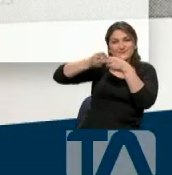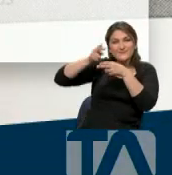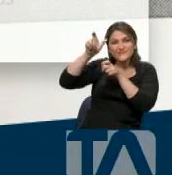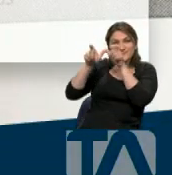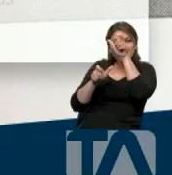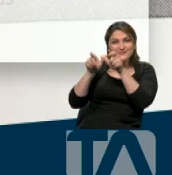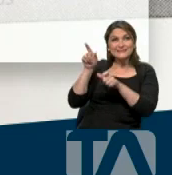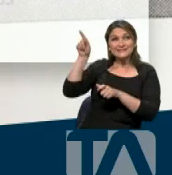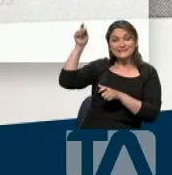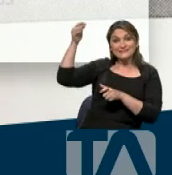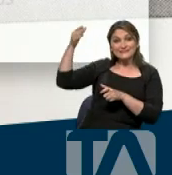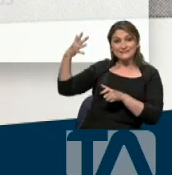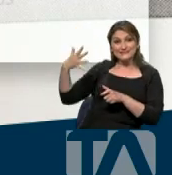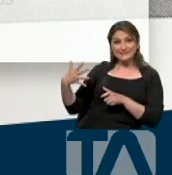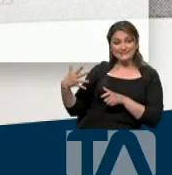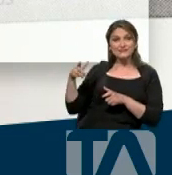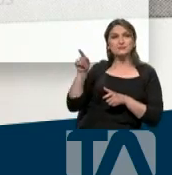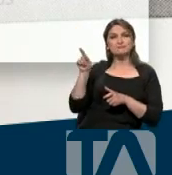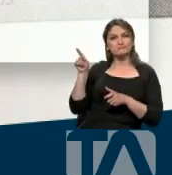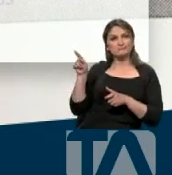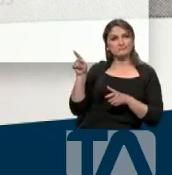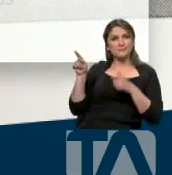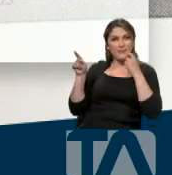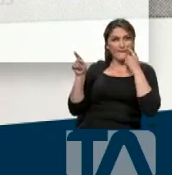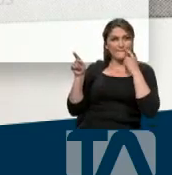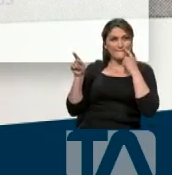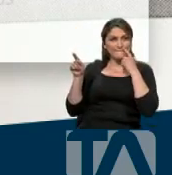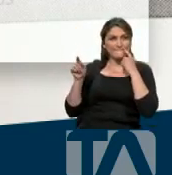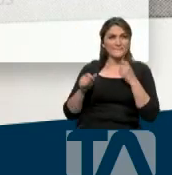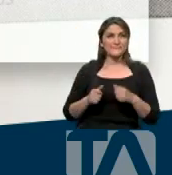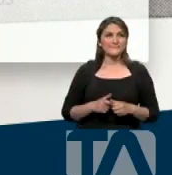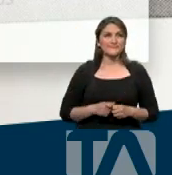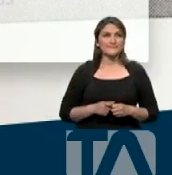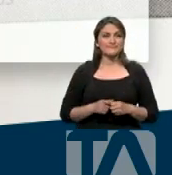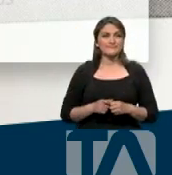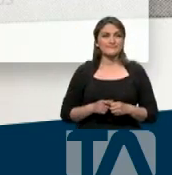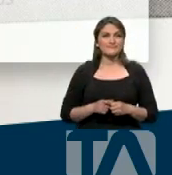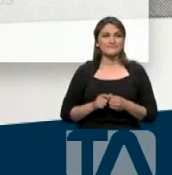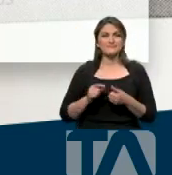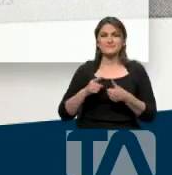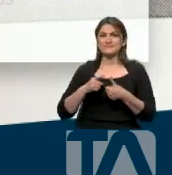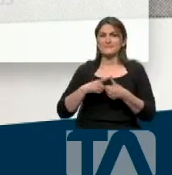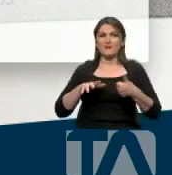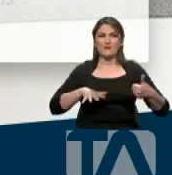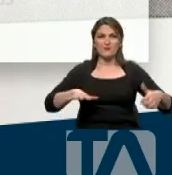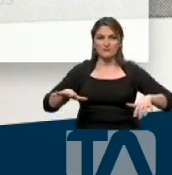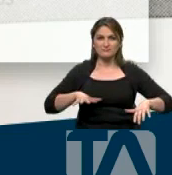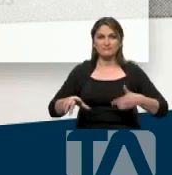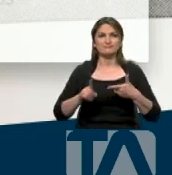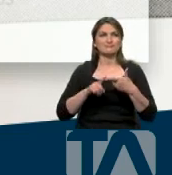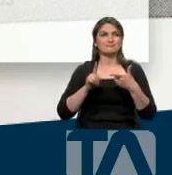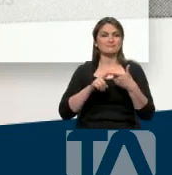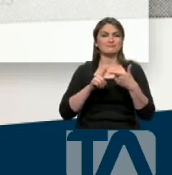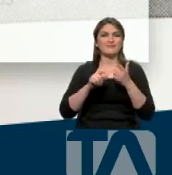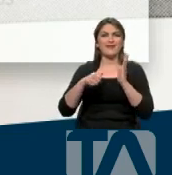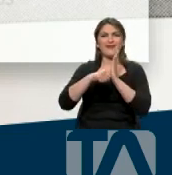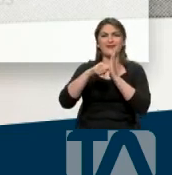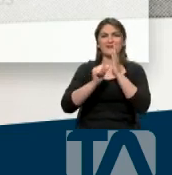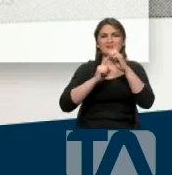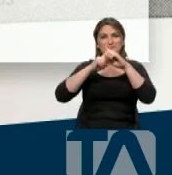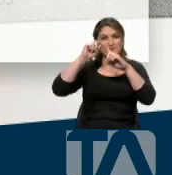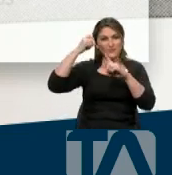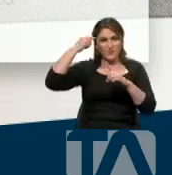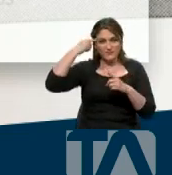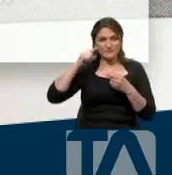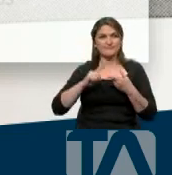Chiriboga, el entonces secretario del presidente Gustavo Yalc, el exministro de gobierno José Serrano, la exministra de Justicia y